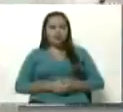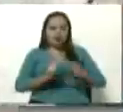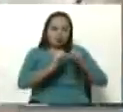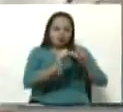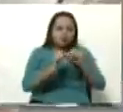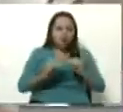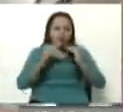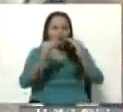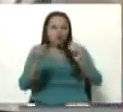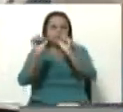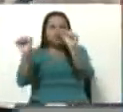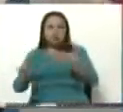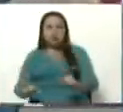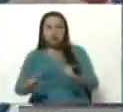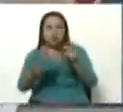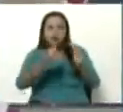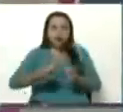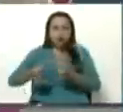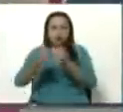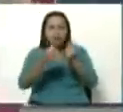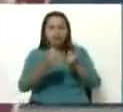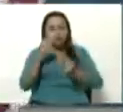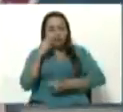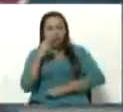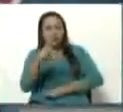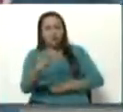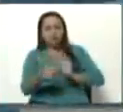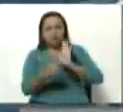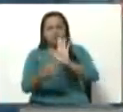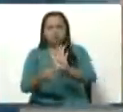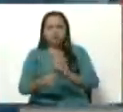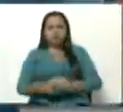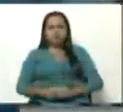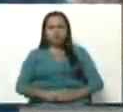todo nuestro sistema económico. Lo vemos reflejado.